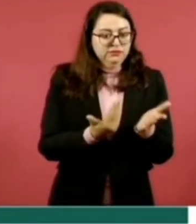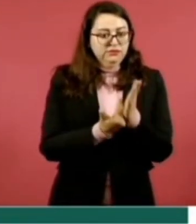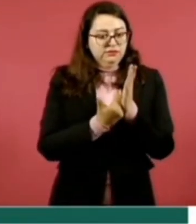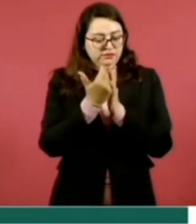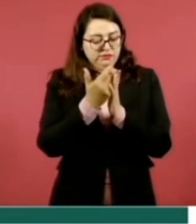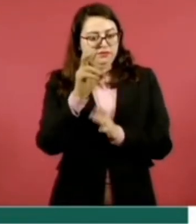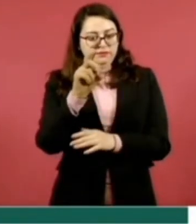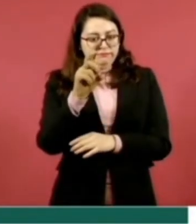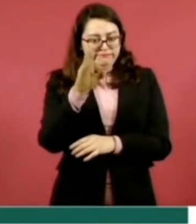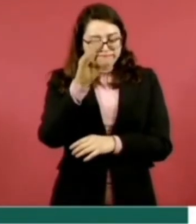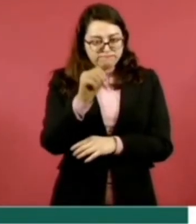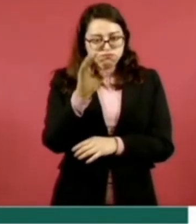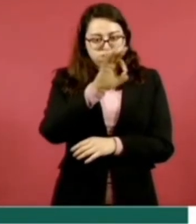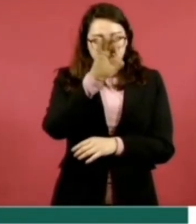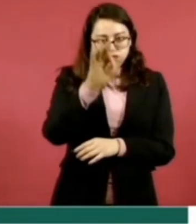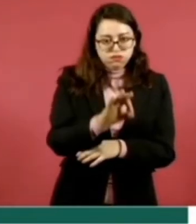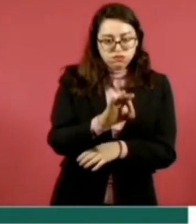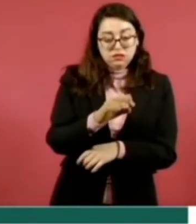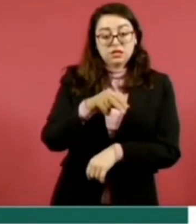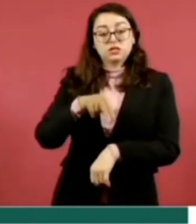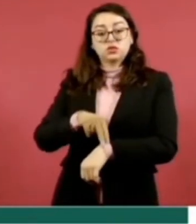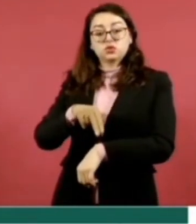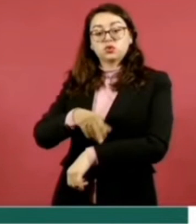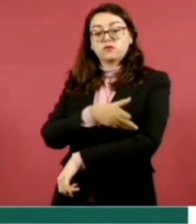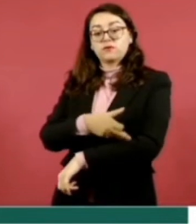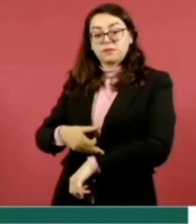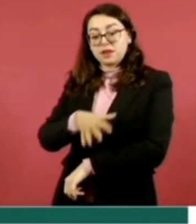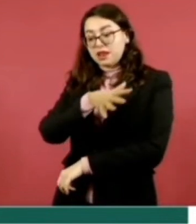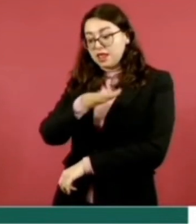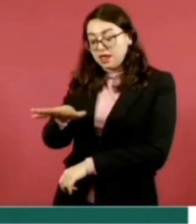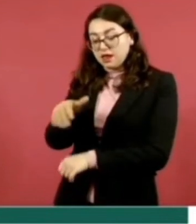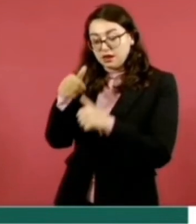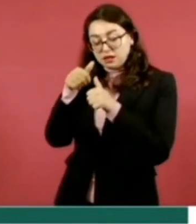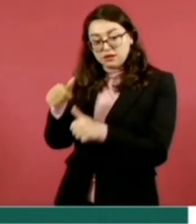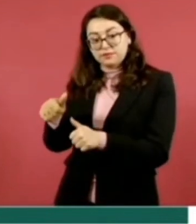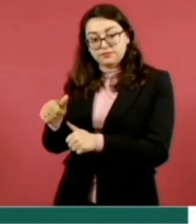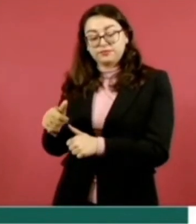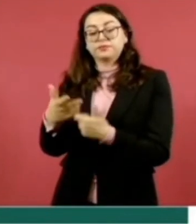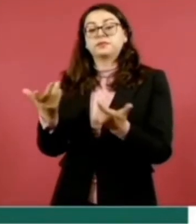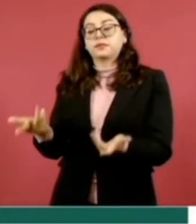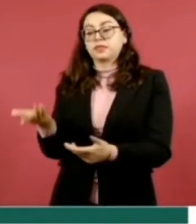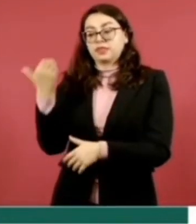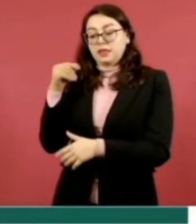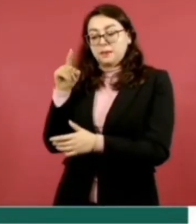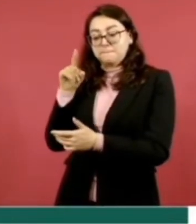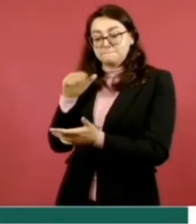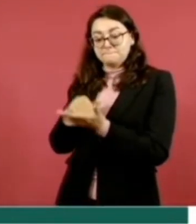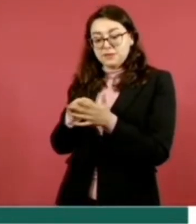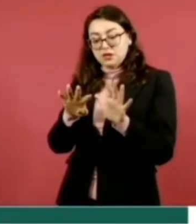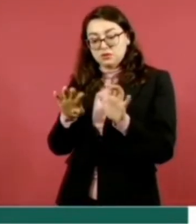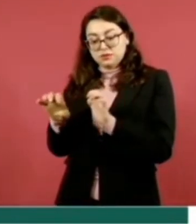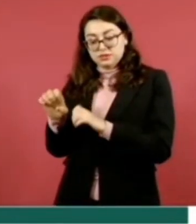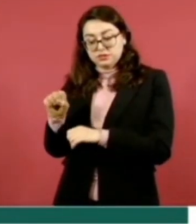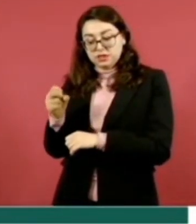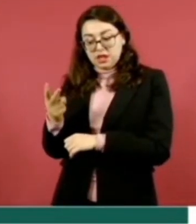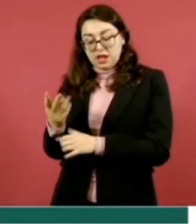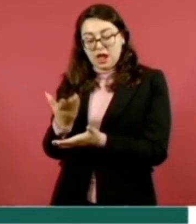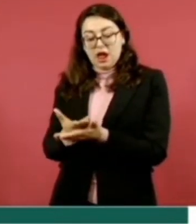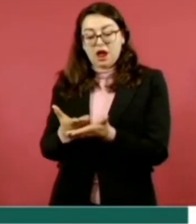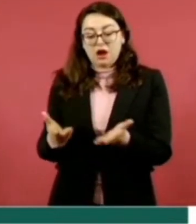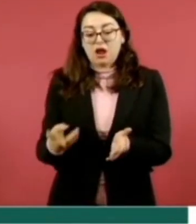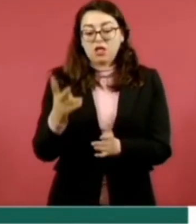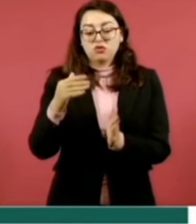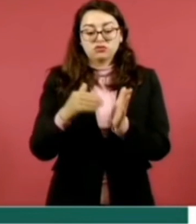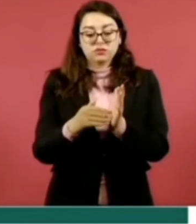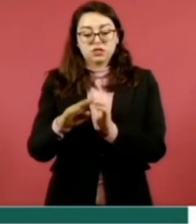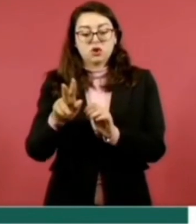del 39%. Las consultas de medicina familiar crecieron en 6%, pasando de 1,962 en un mes a